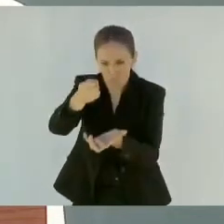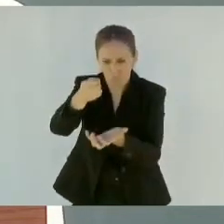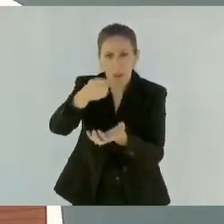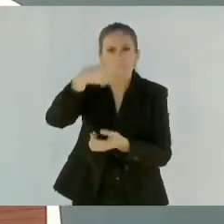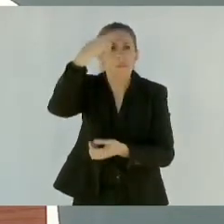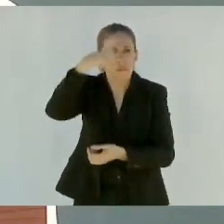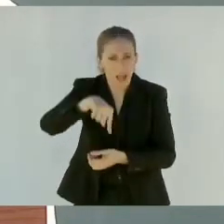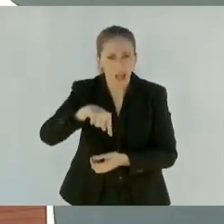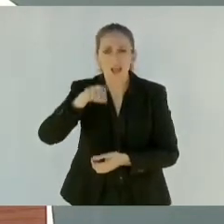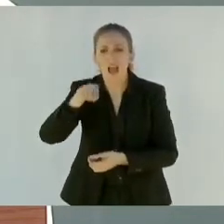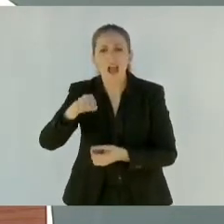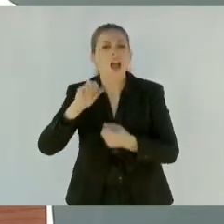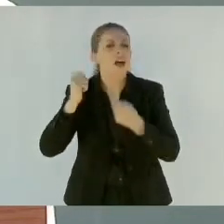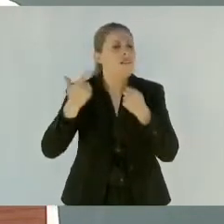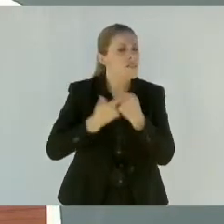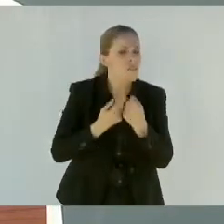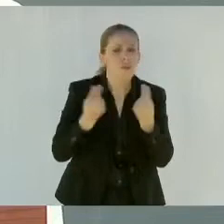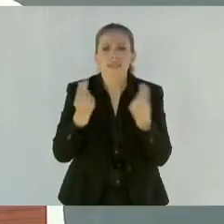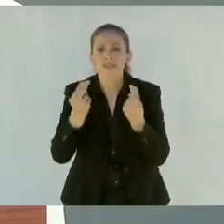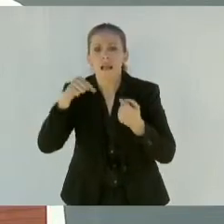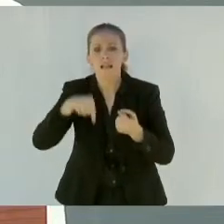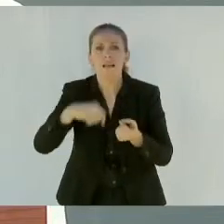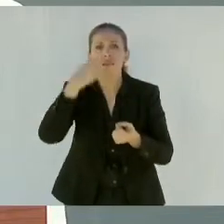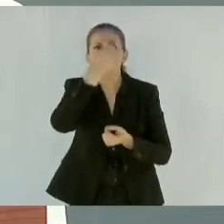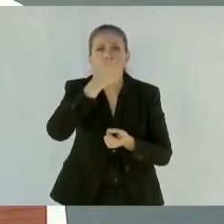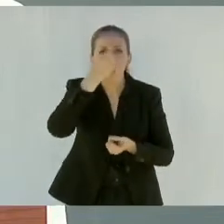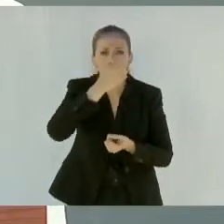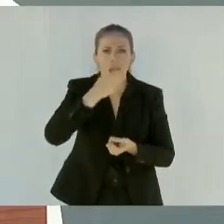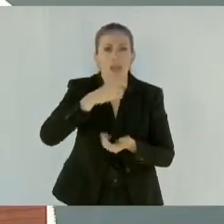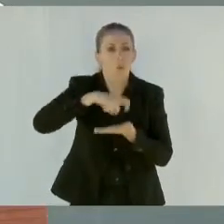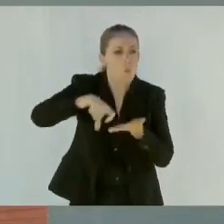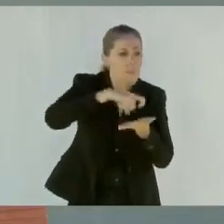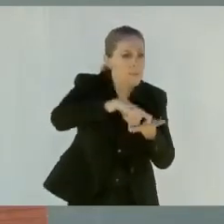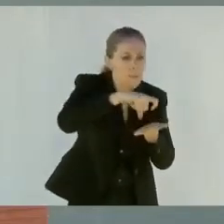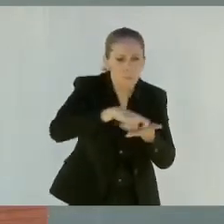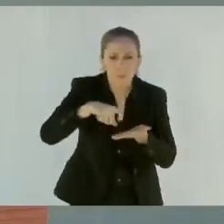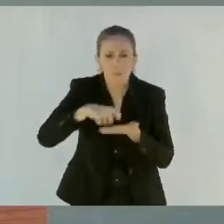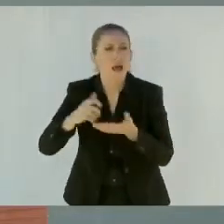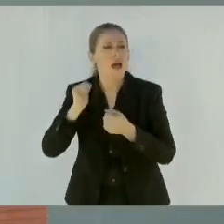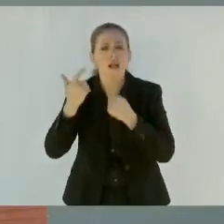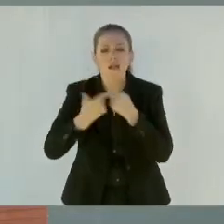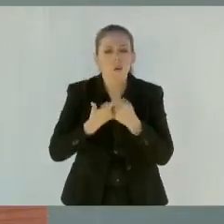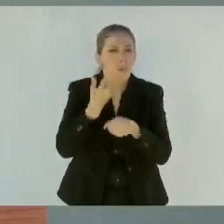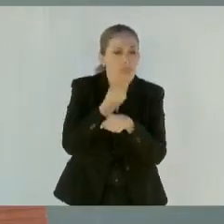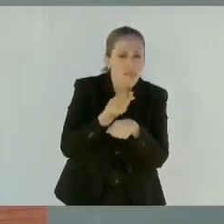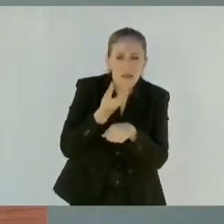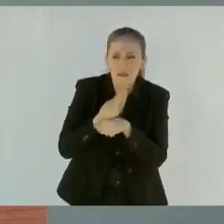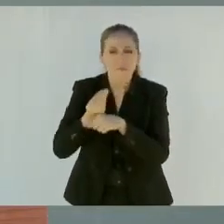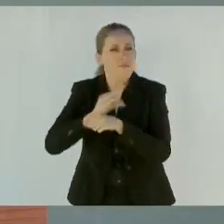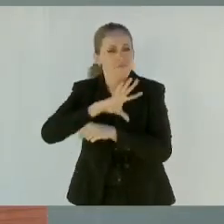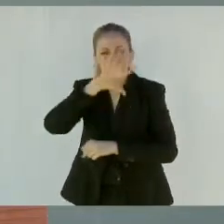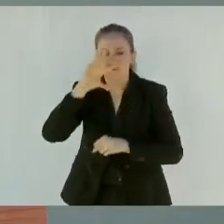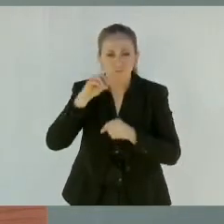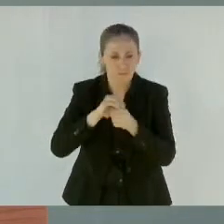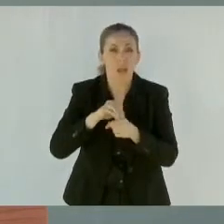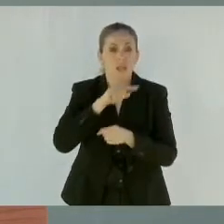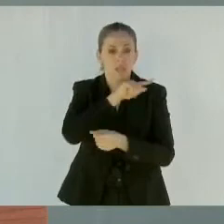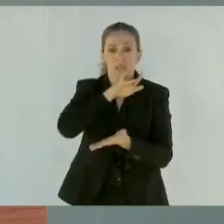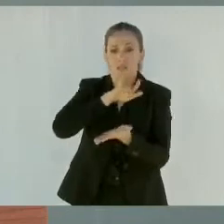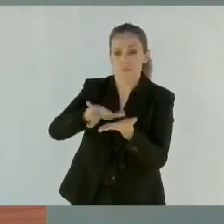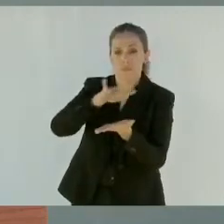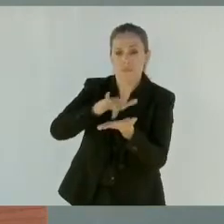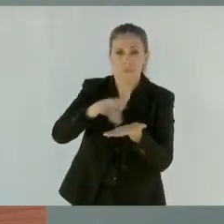mantenimiento de sus escuelas. Se le entrega el apoyo a la